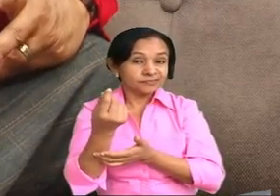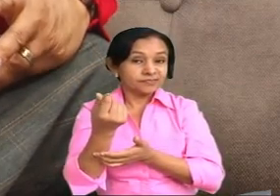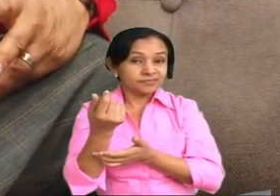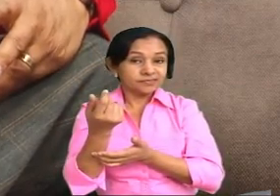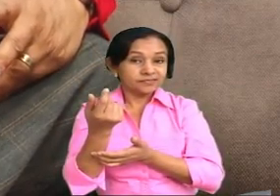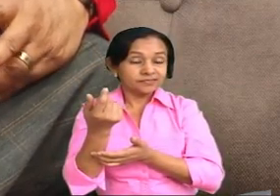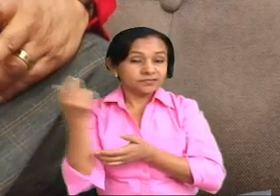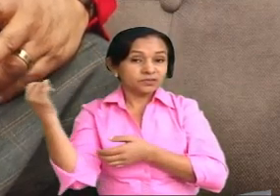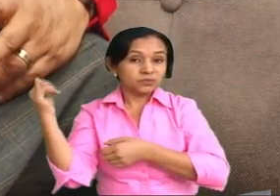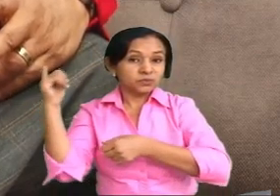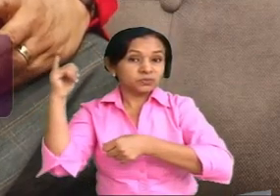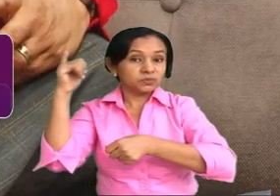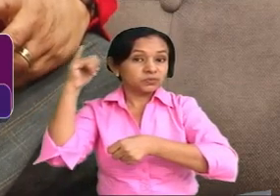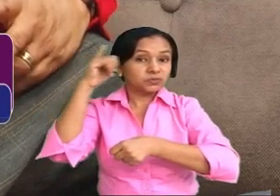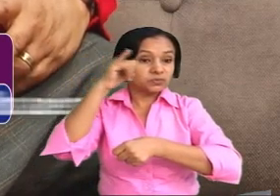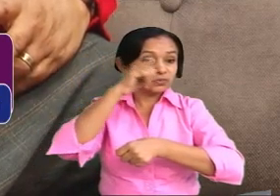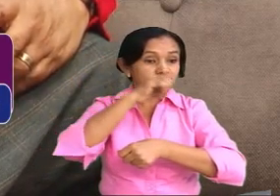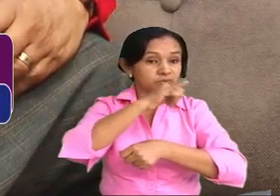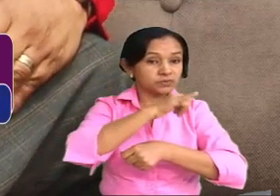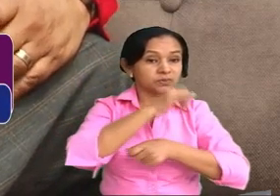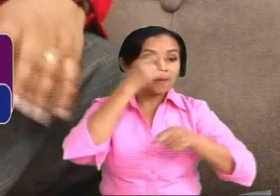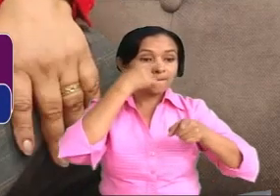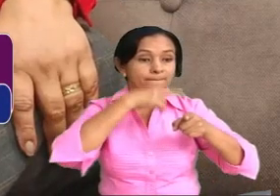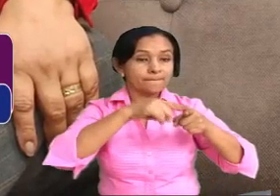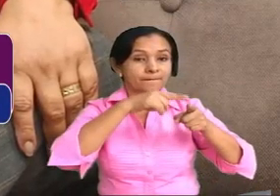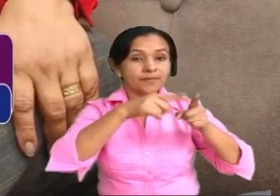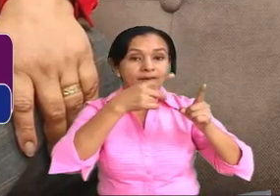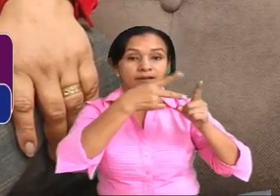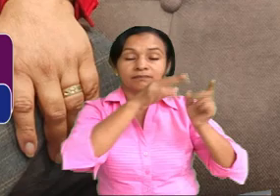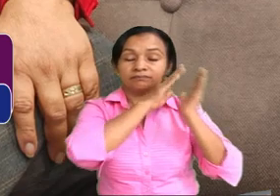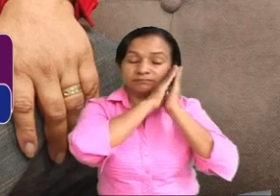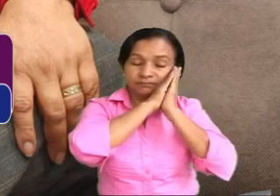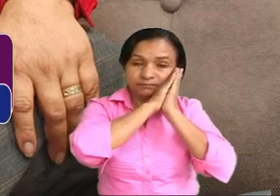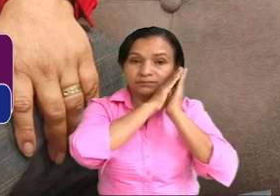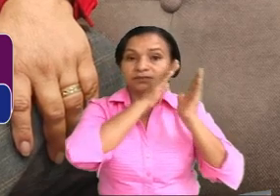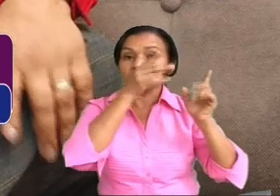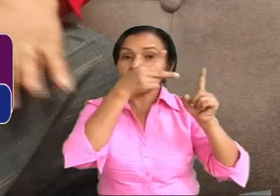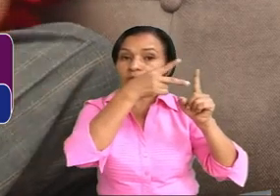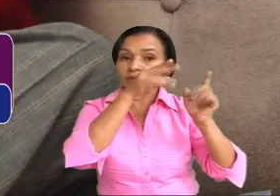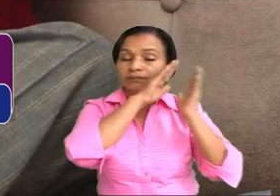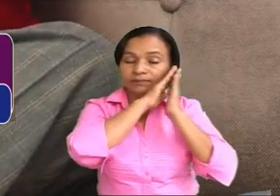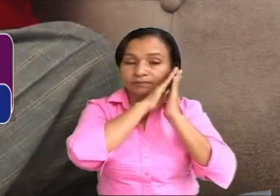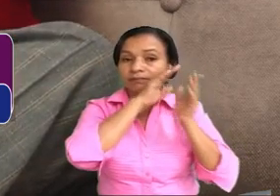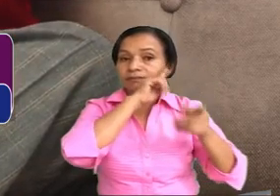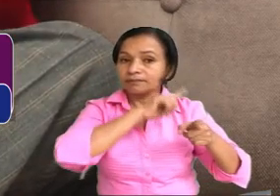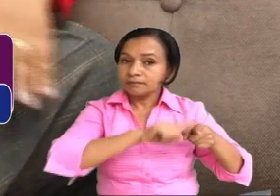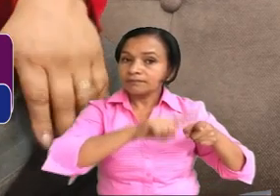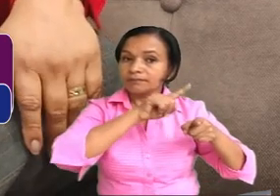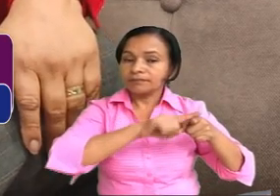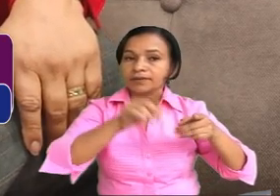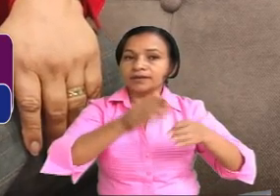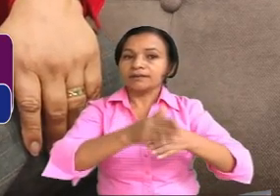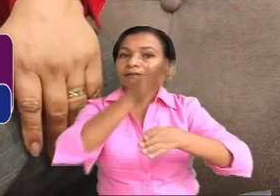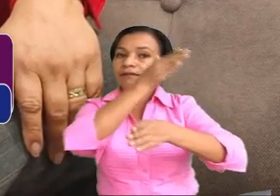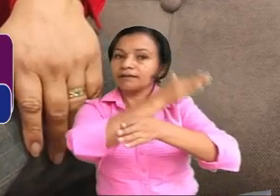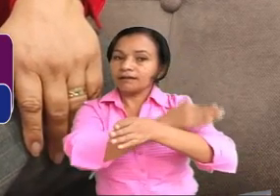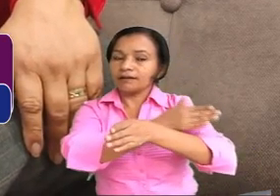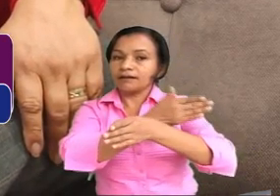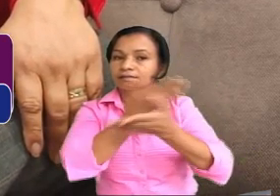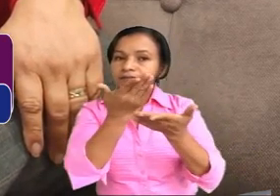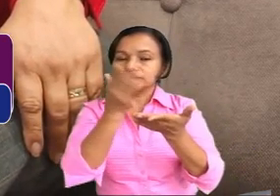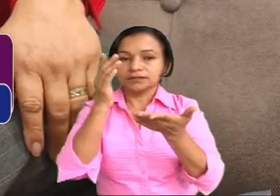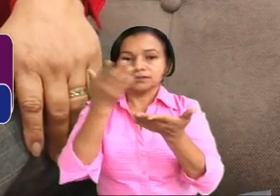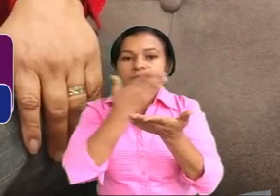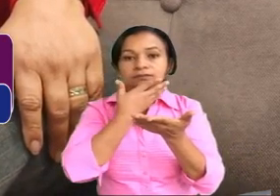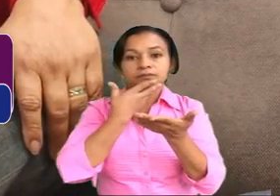porque viajar, pagar hospedaje, porque dentro de las mismas, en los tiempos neoliberales, estos